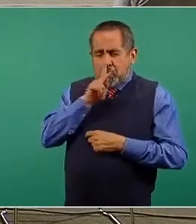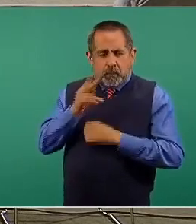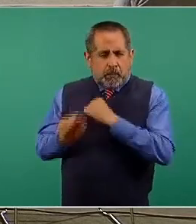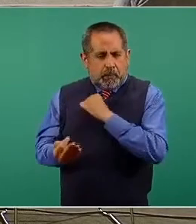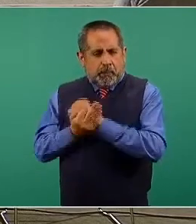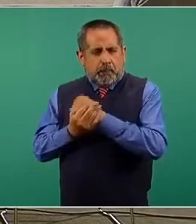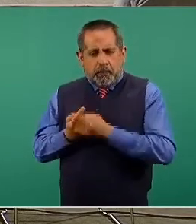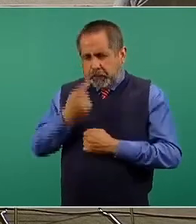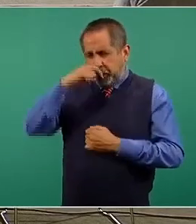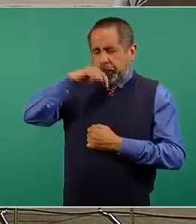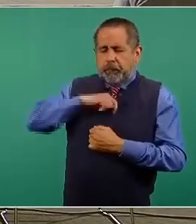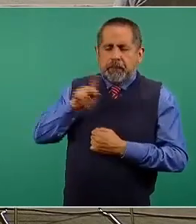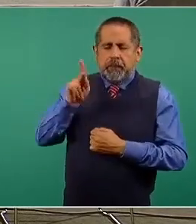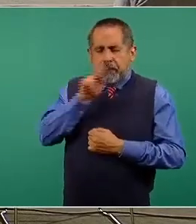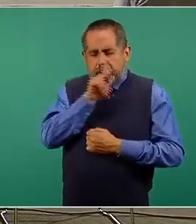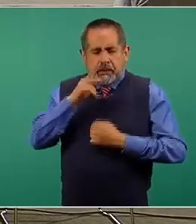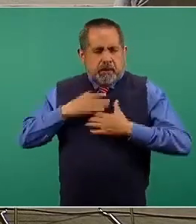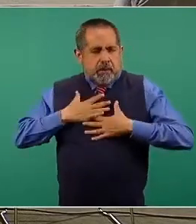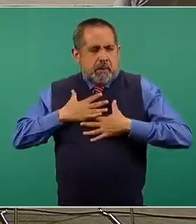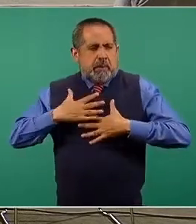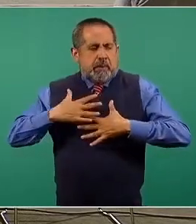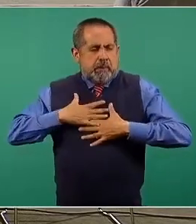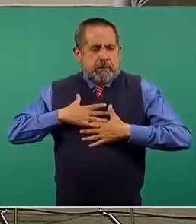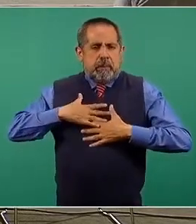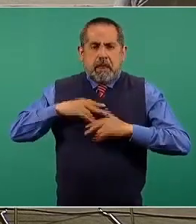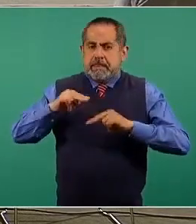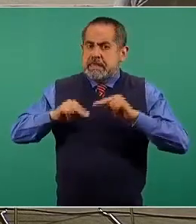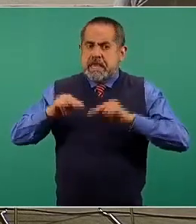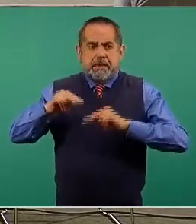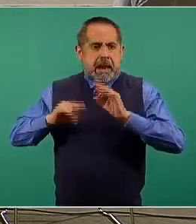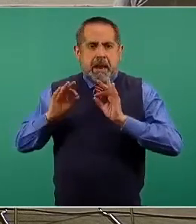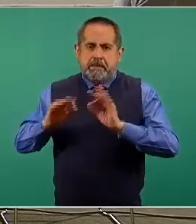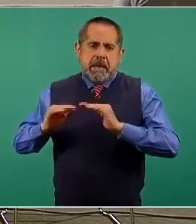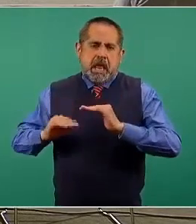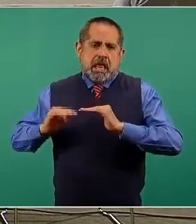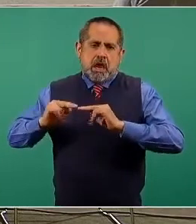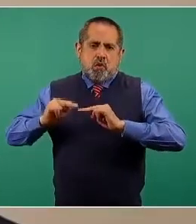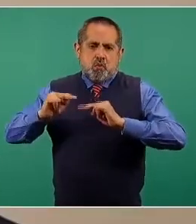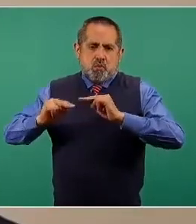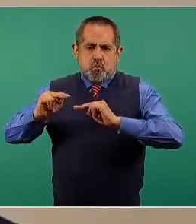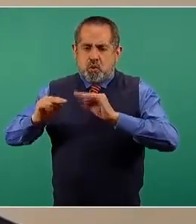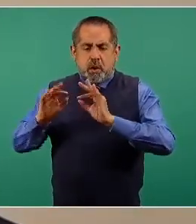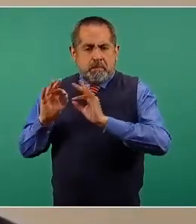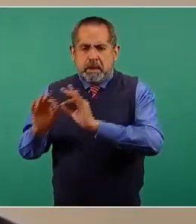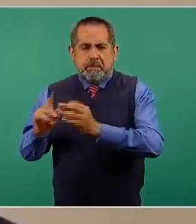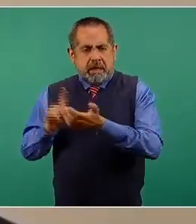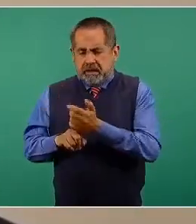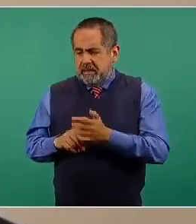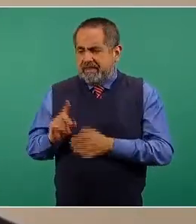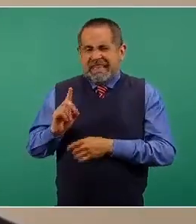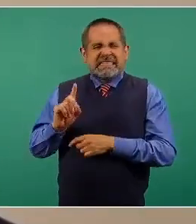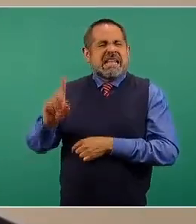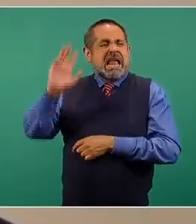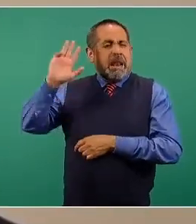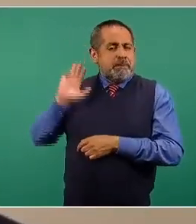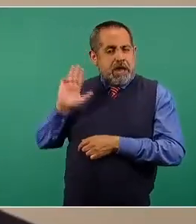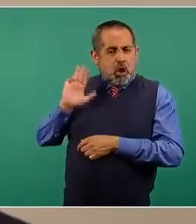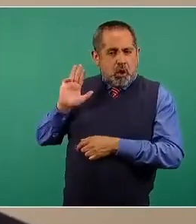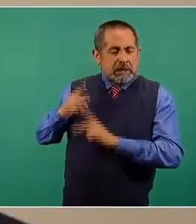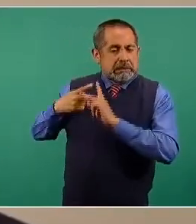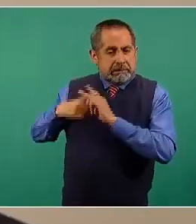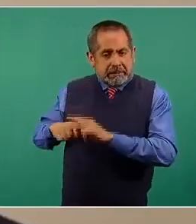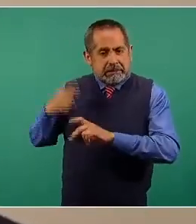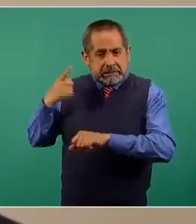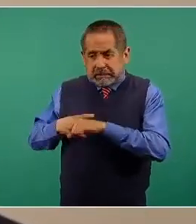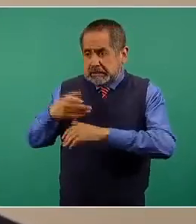suplementario para poder tener los niveles óptimos de saturación que básicamente presentó desde el miércoles que ingresó a